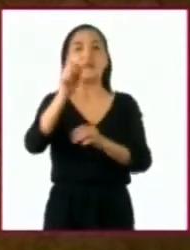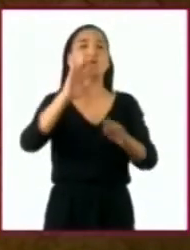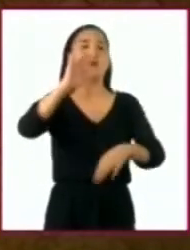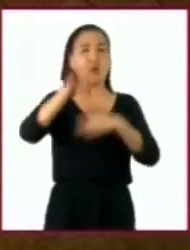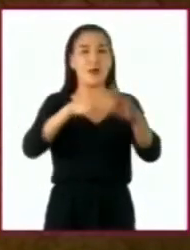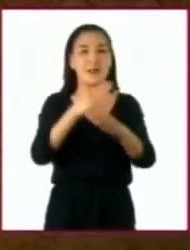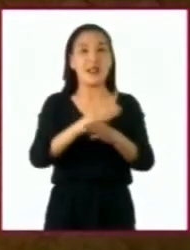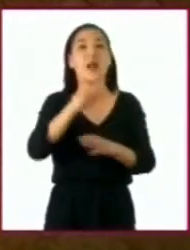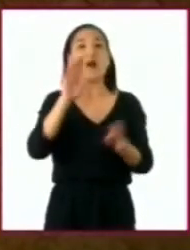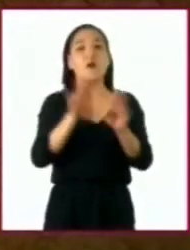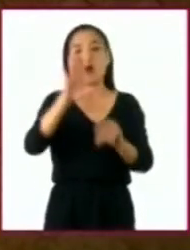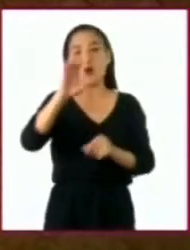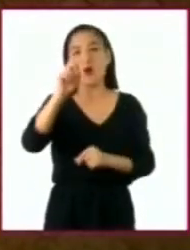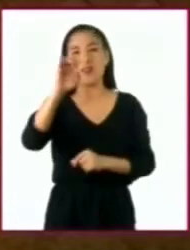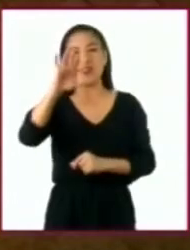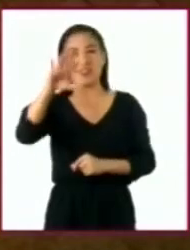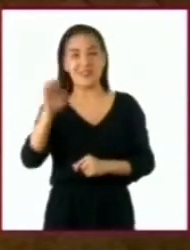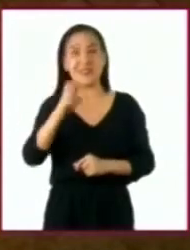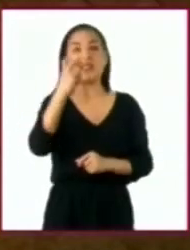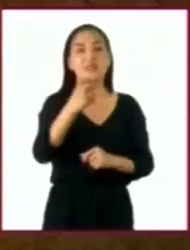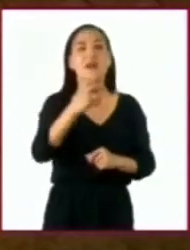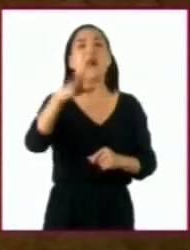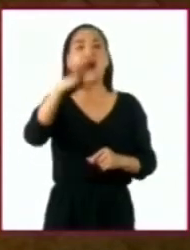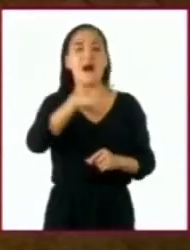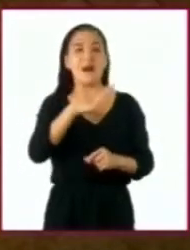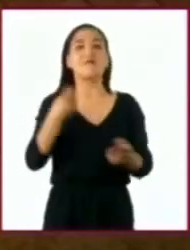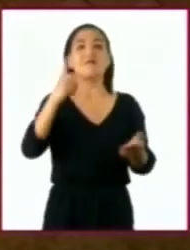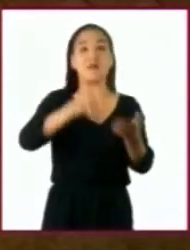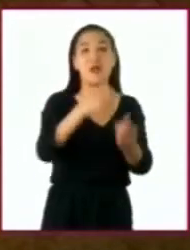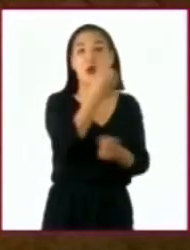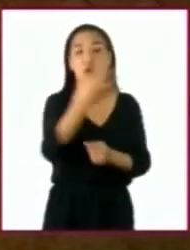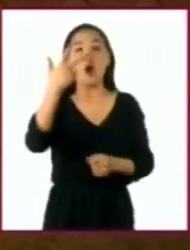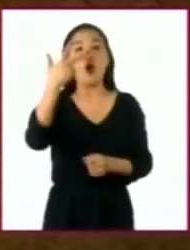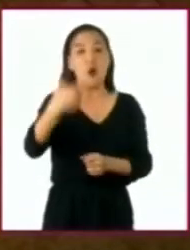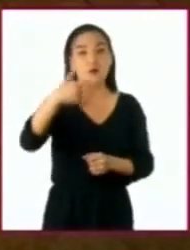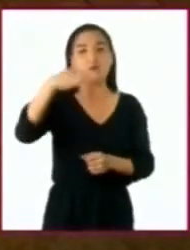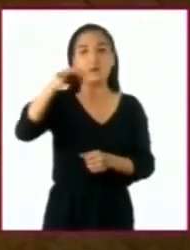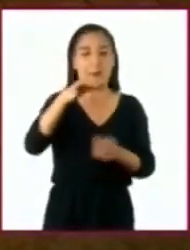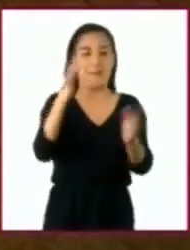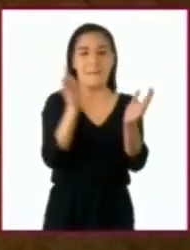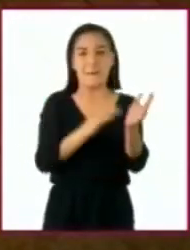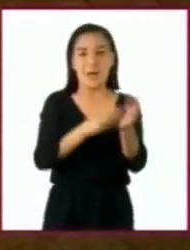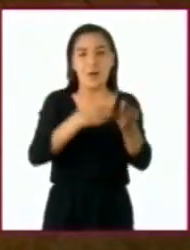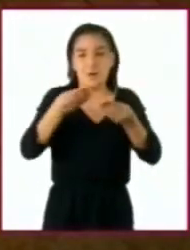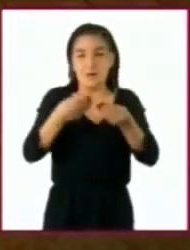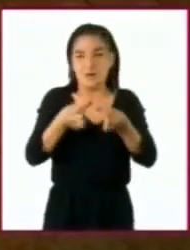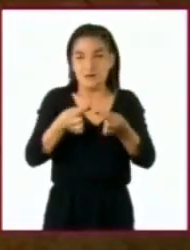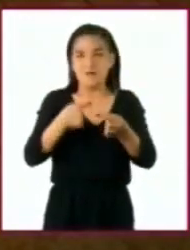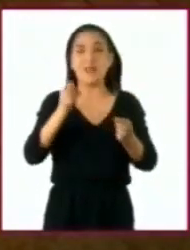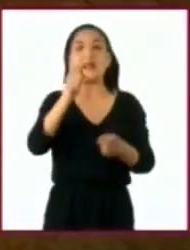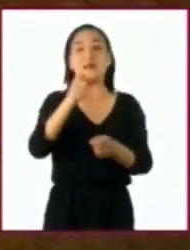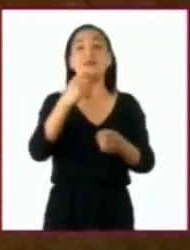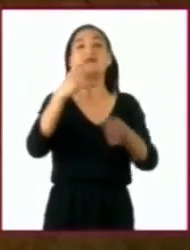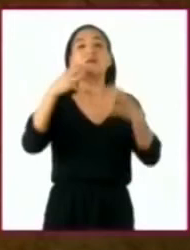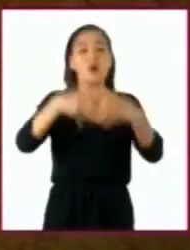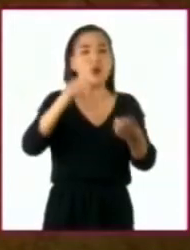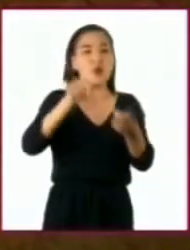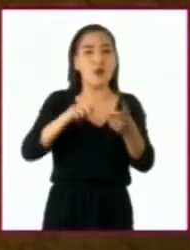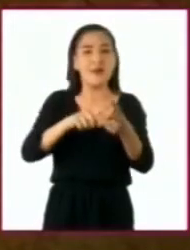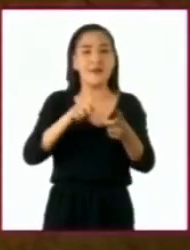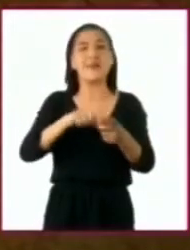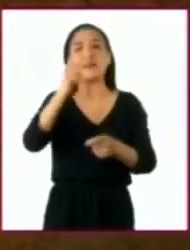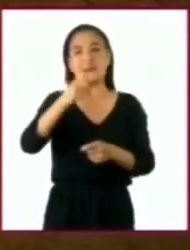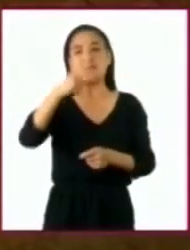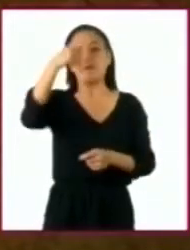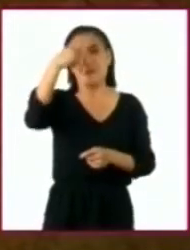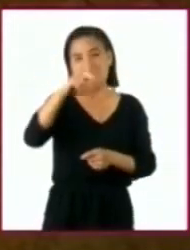es un documento que consta de 8 páginas de papel amate, fabricado en Mesoamérica.